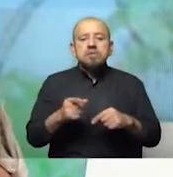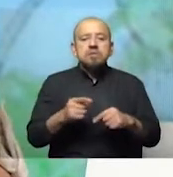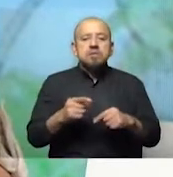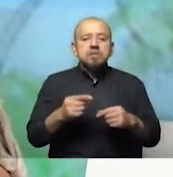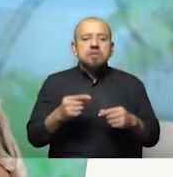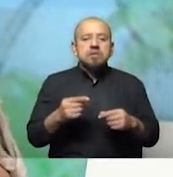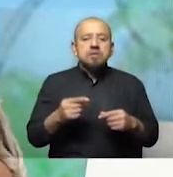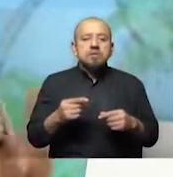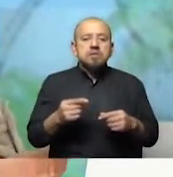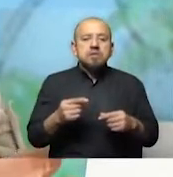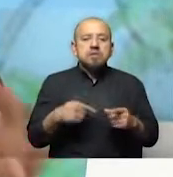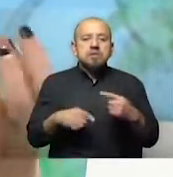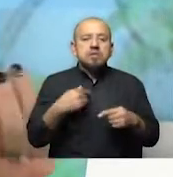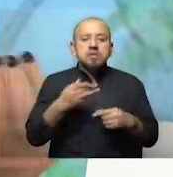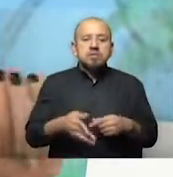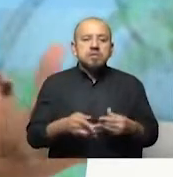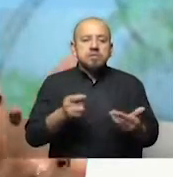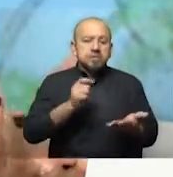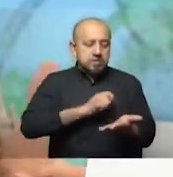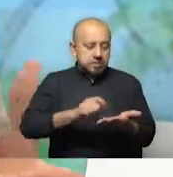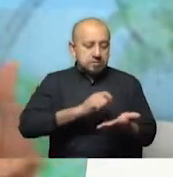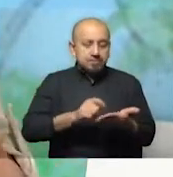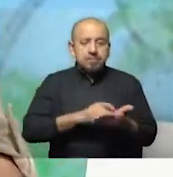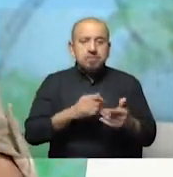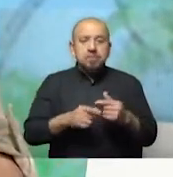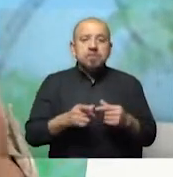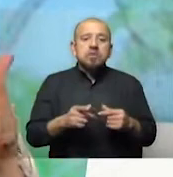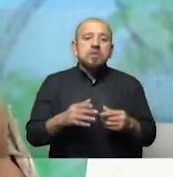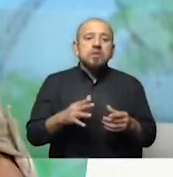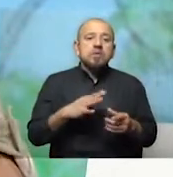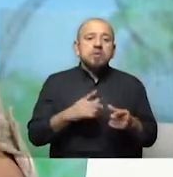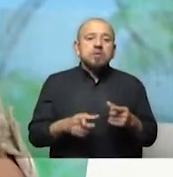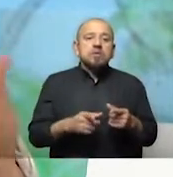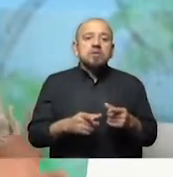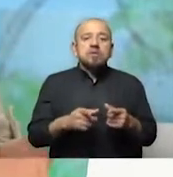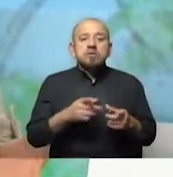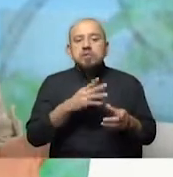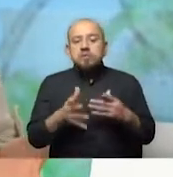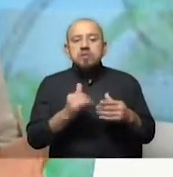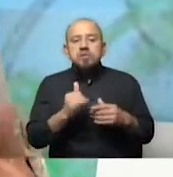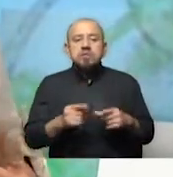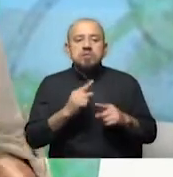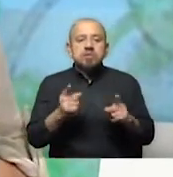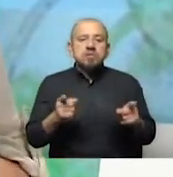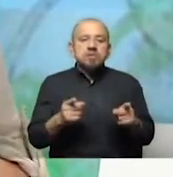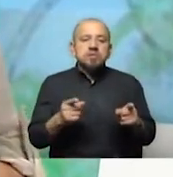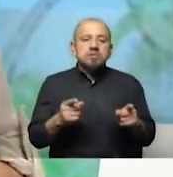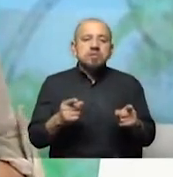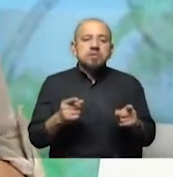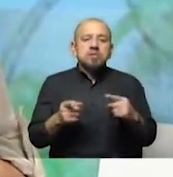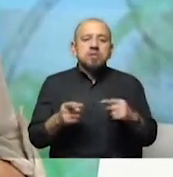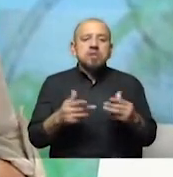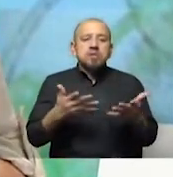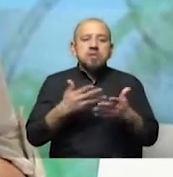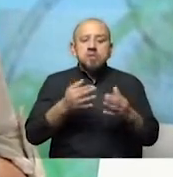pantallazo final yo fui la editora digamos del libro en el sentido de decidir que hoy que no que